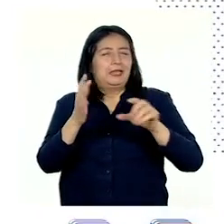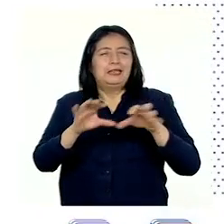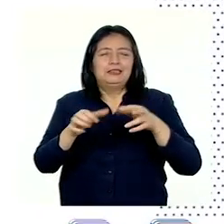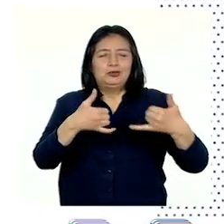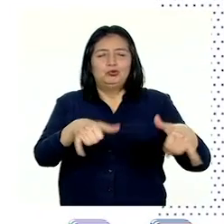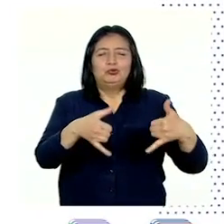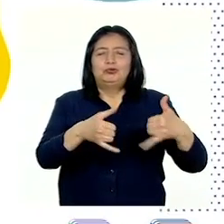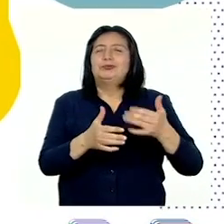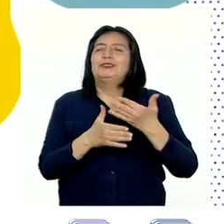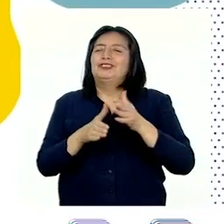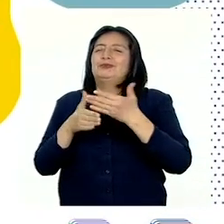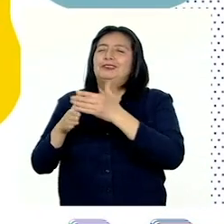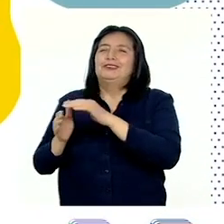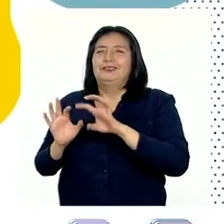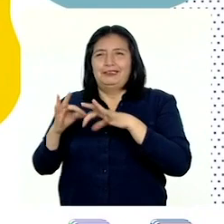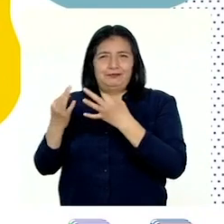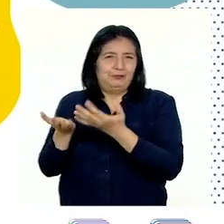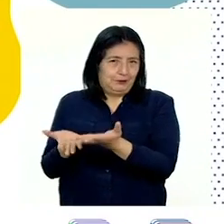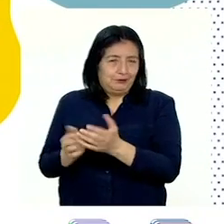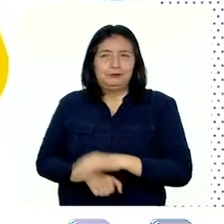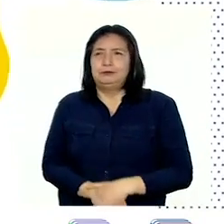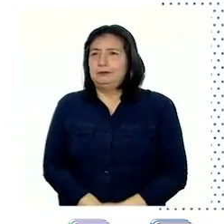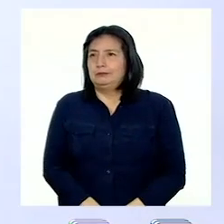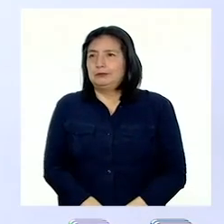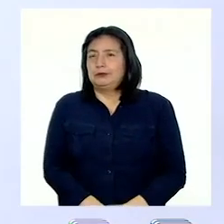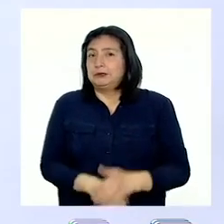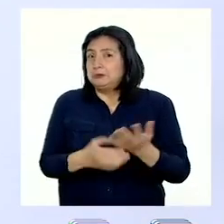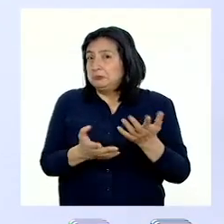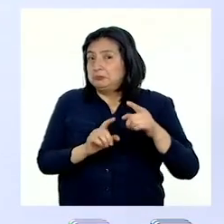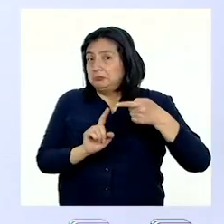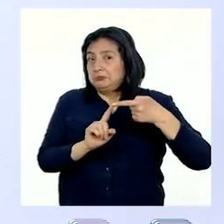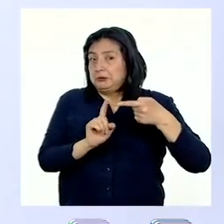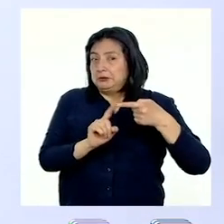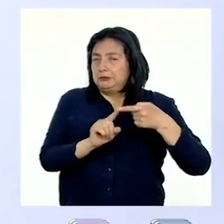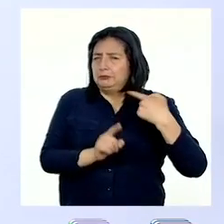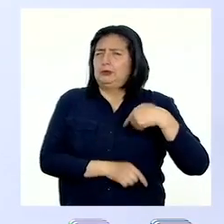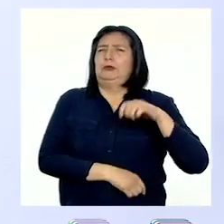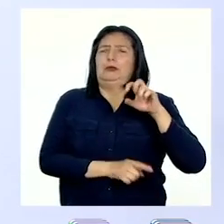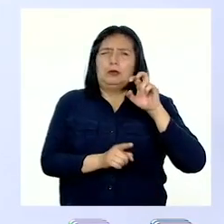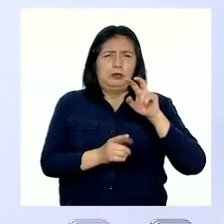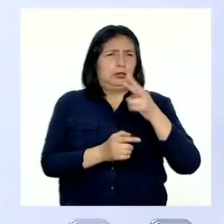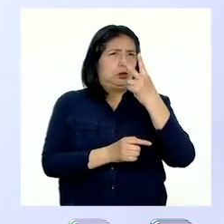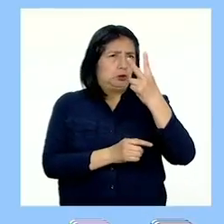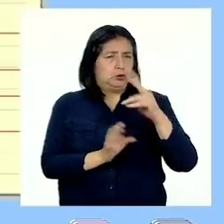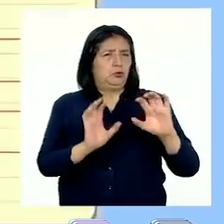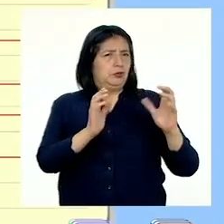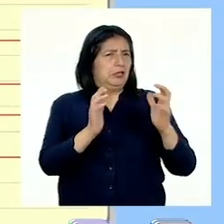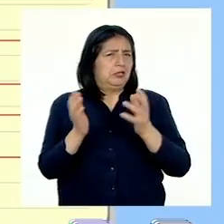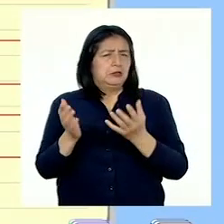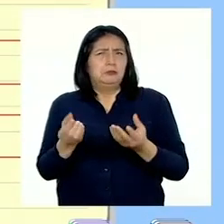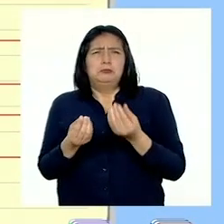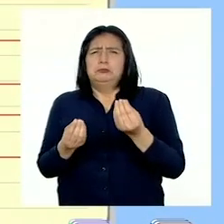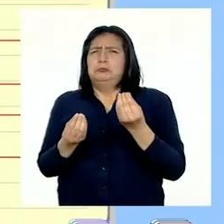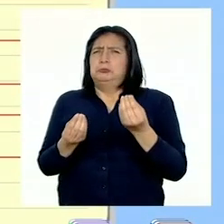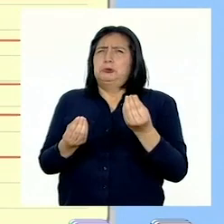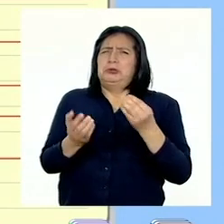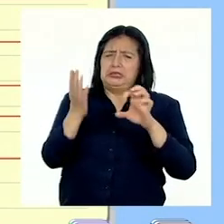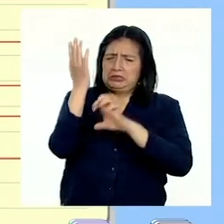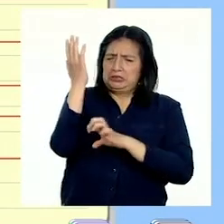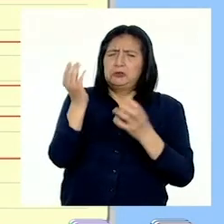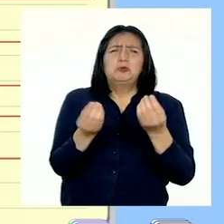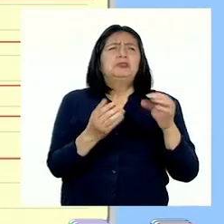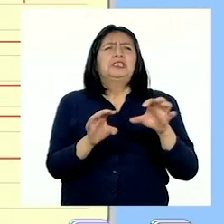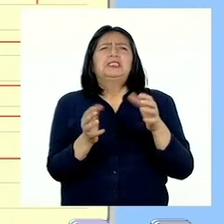un juego para compartirlo con nuestra familia. Primero, descubrimos en 2 sesiones por qué ocurren las